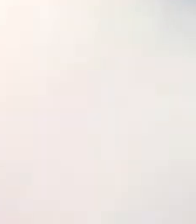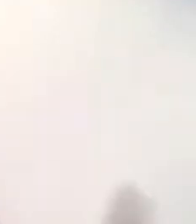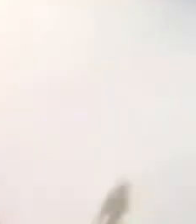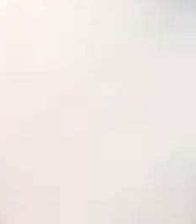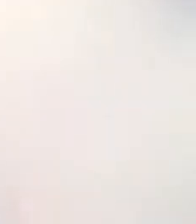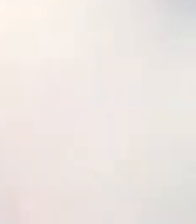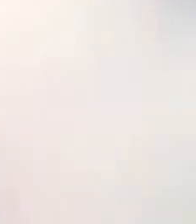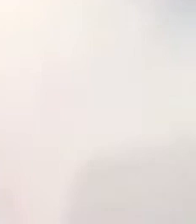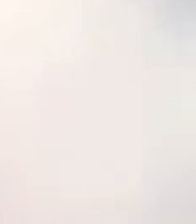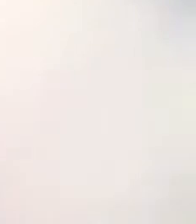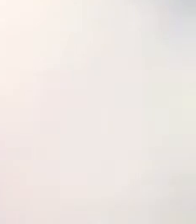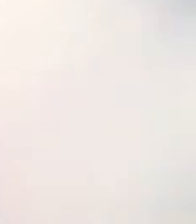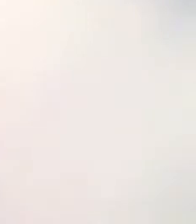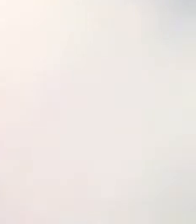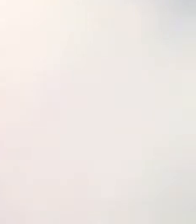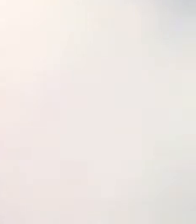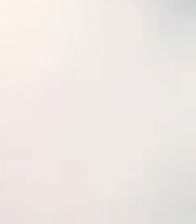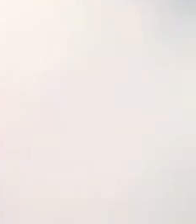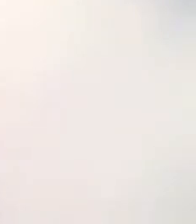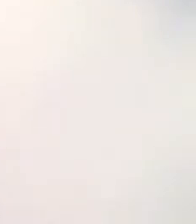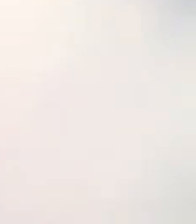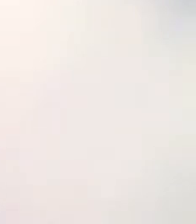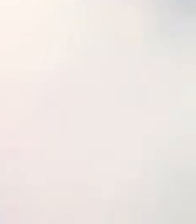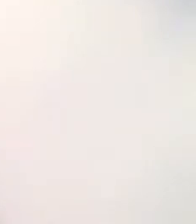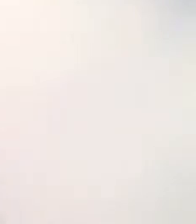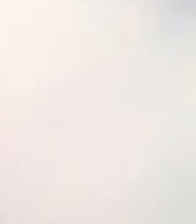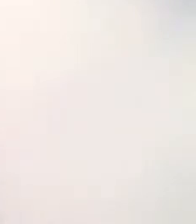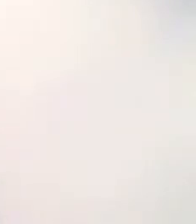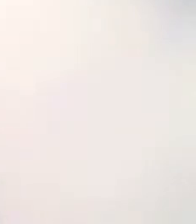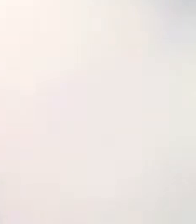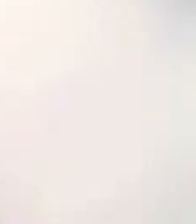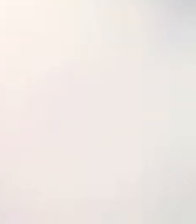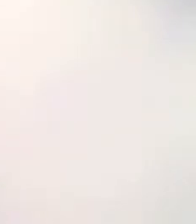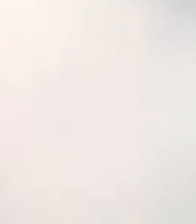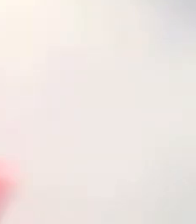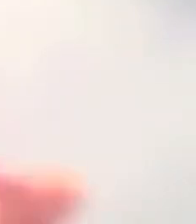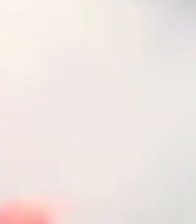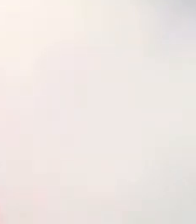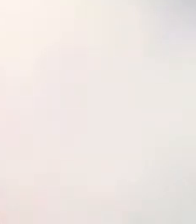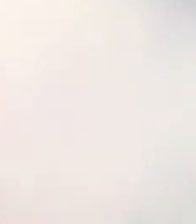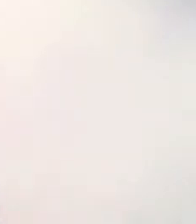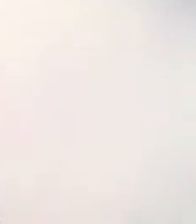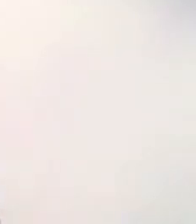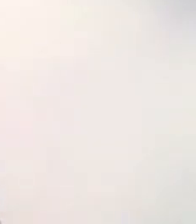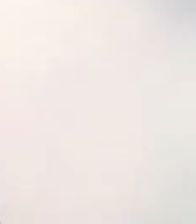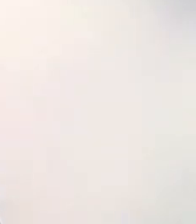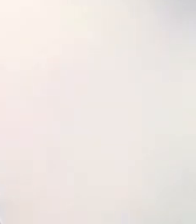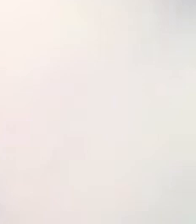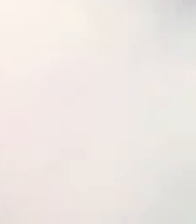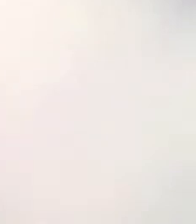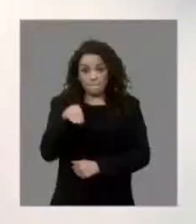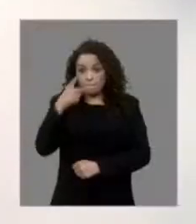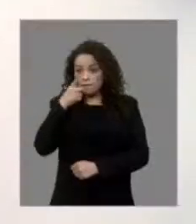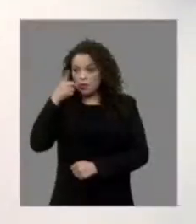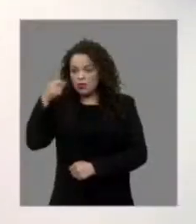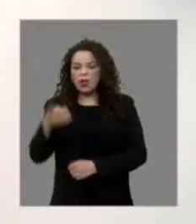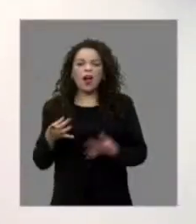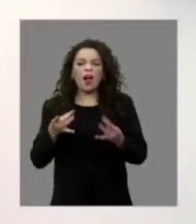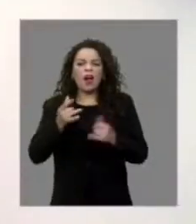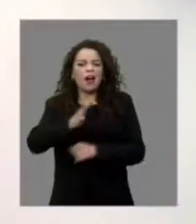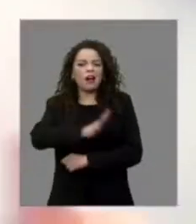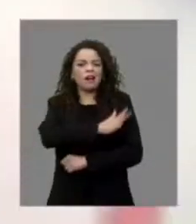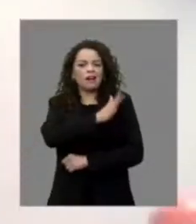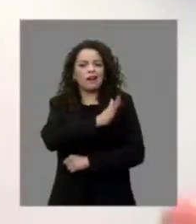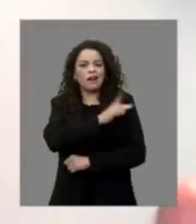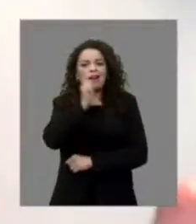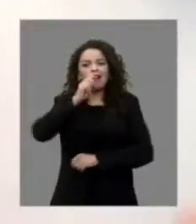cierto nivel de componentes en la calidad del aire y que no se conllevan con ciertas recomendaciones